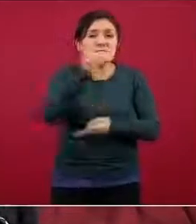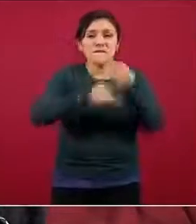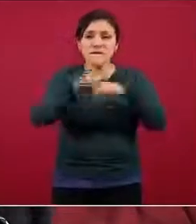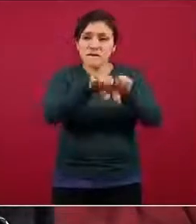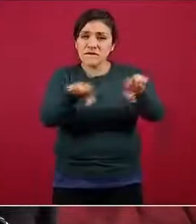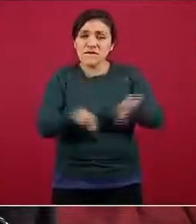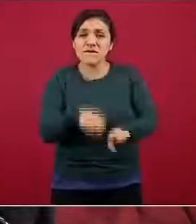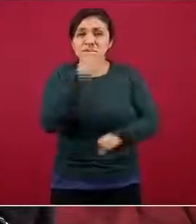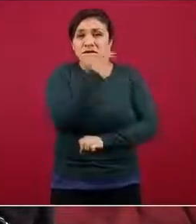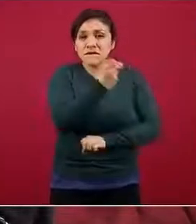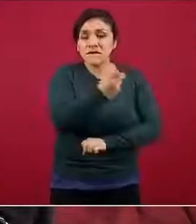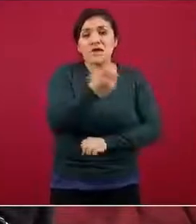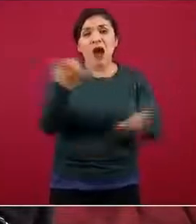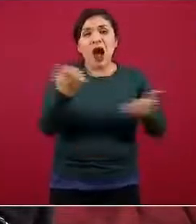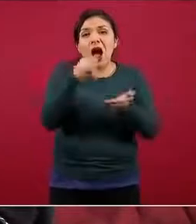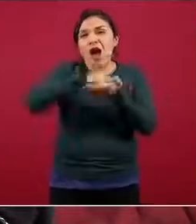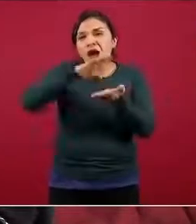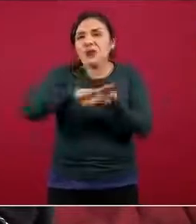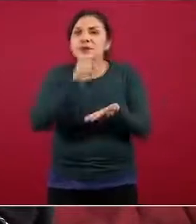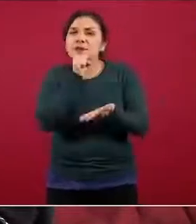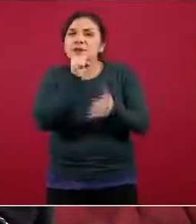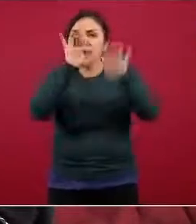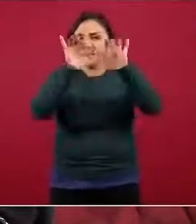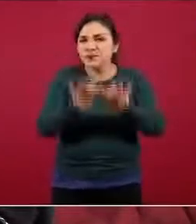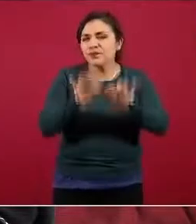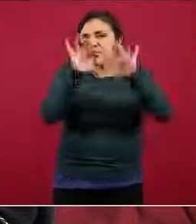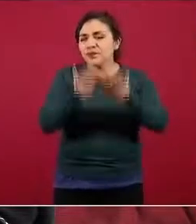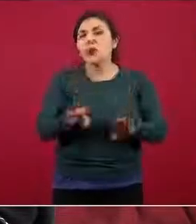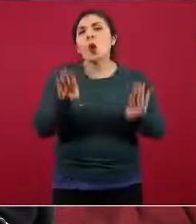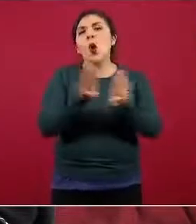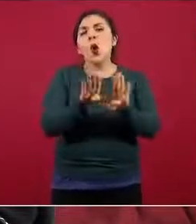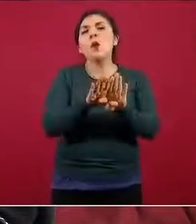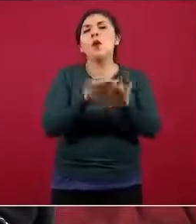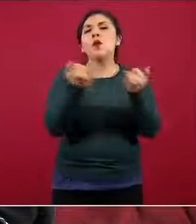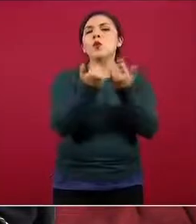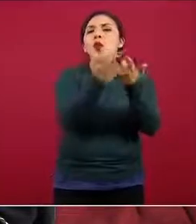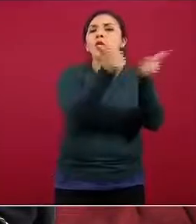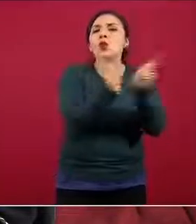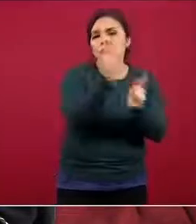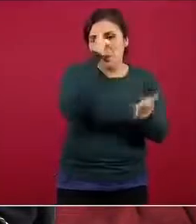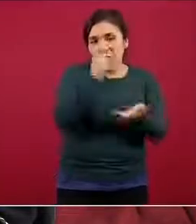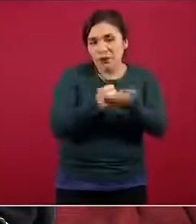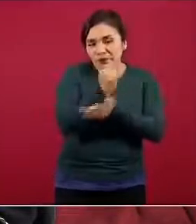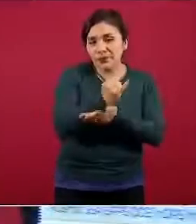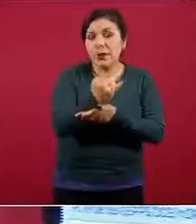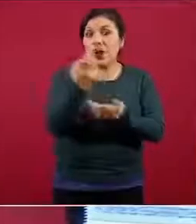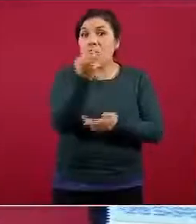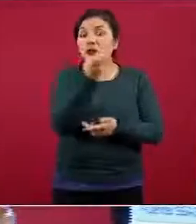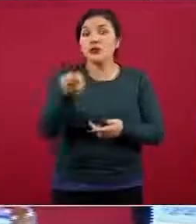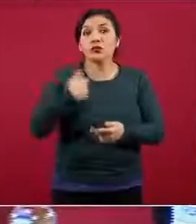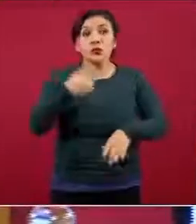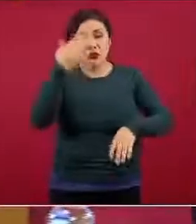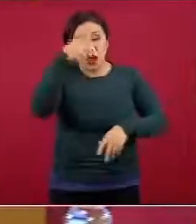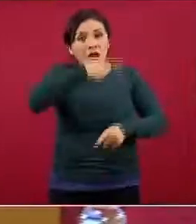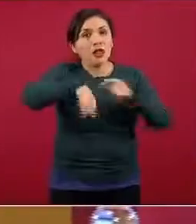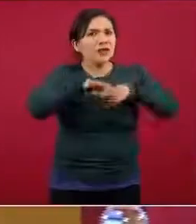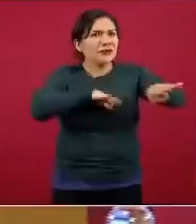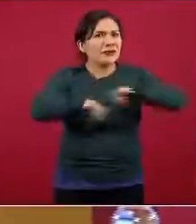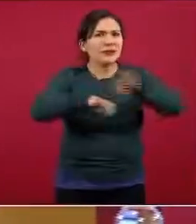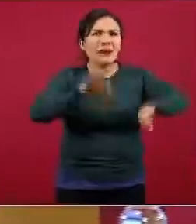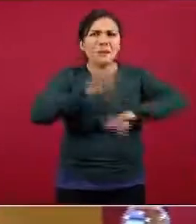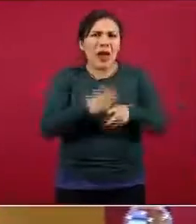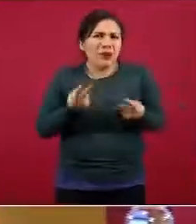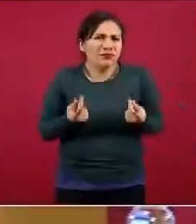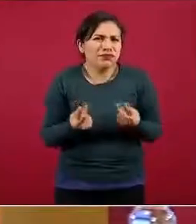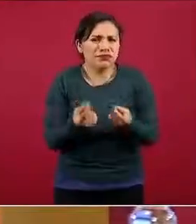equipo, tanto todos los que hacen los registros epidemiológicos como los comités de dictaminación, porque sé que están trabajando a marchas forzadas